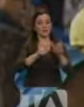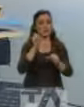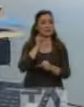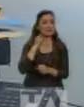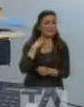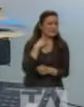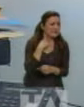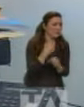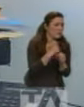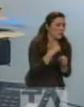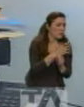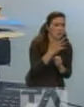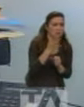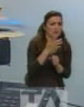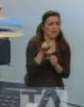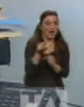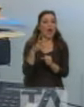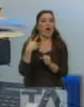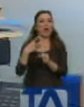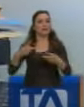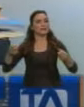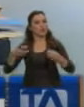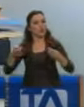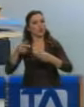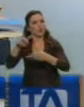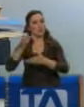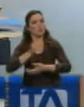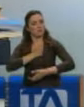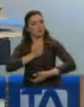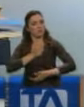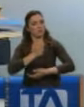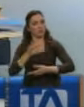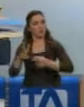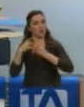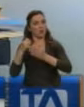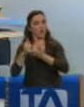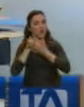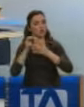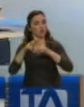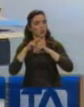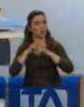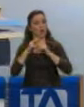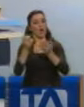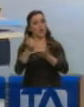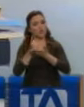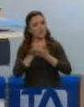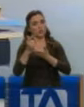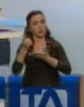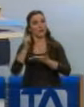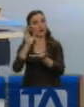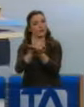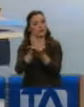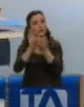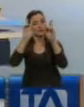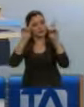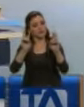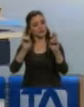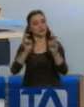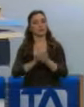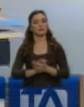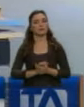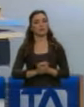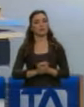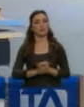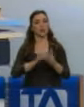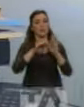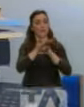trabajo. Necesitamos que el seguro de desempleo sea una prestación más de la seguridad social. La rentabilidad del BIES nos